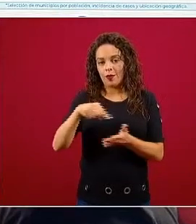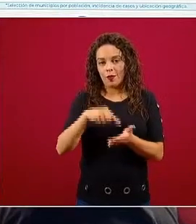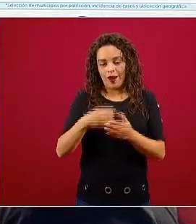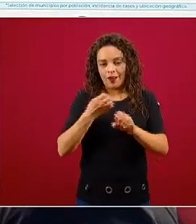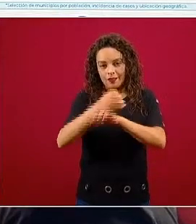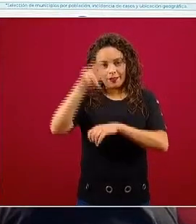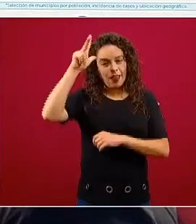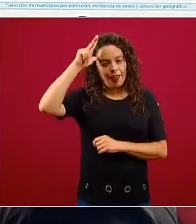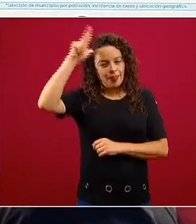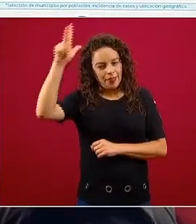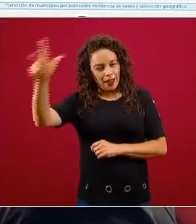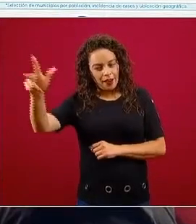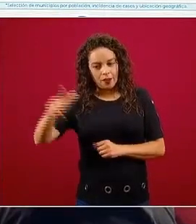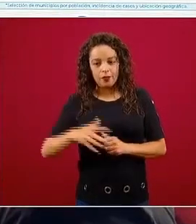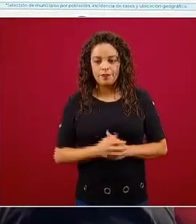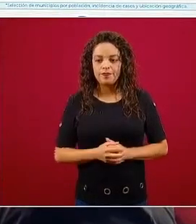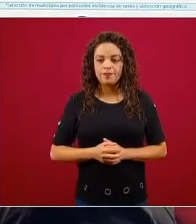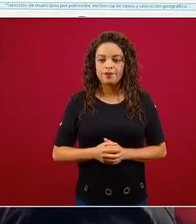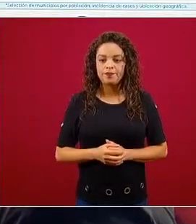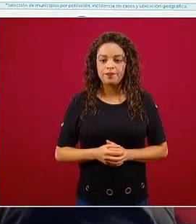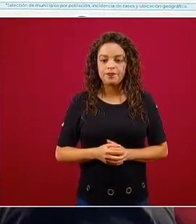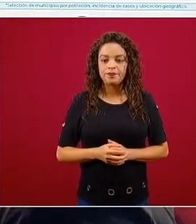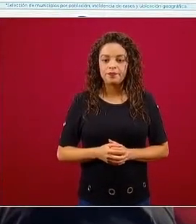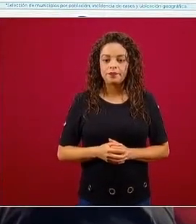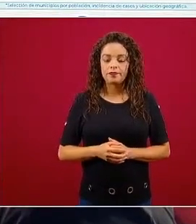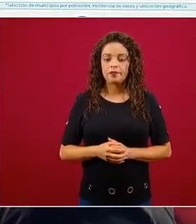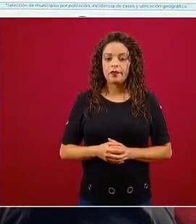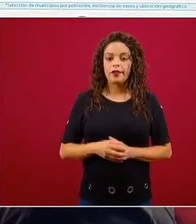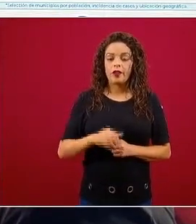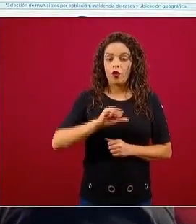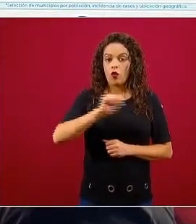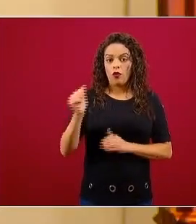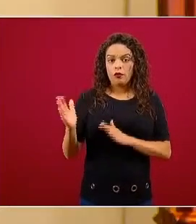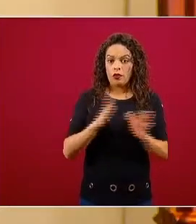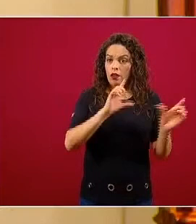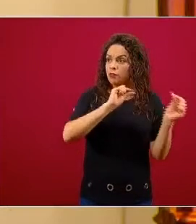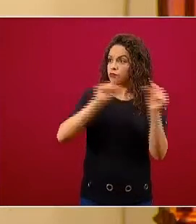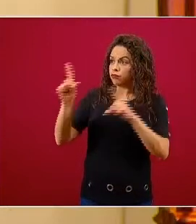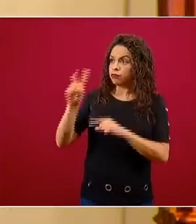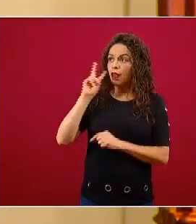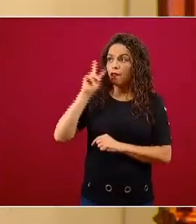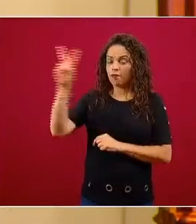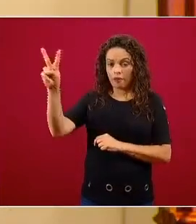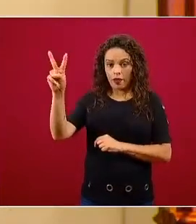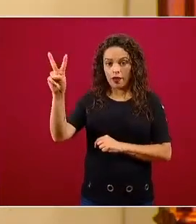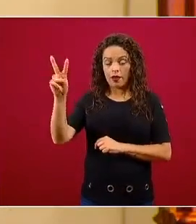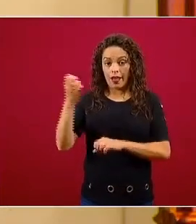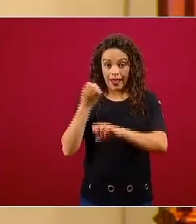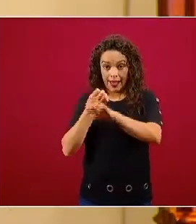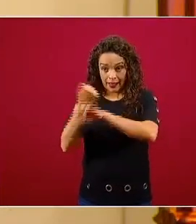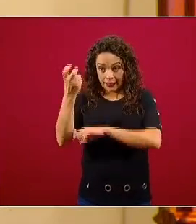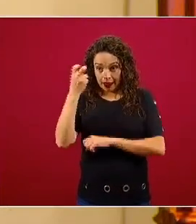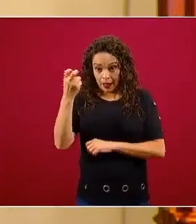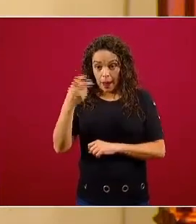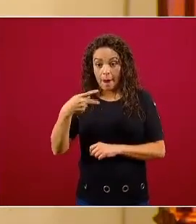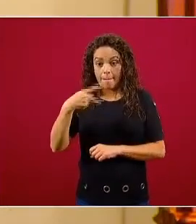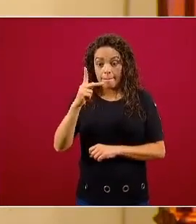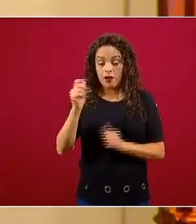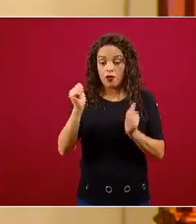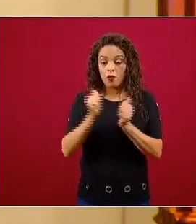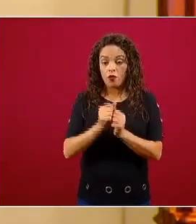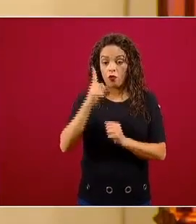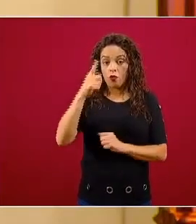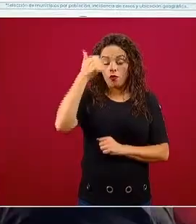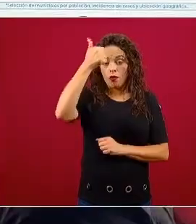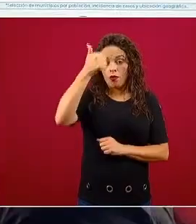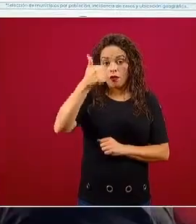con una imagen muy similar a la estatal, por lo tanto es la que podríamos decir aporta prácticamente la mayoría de los casos a